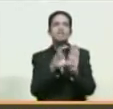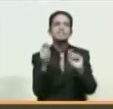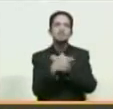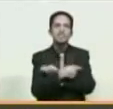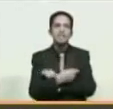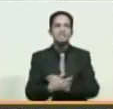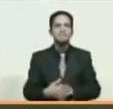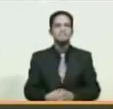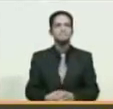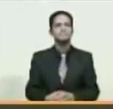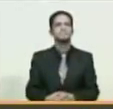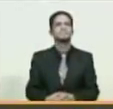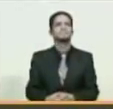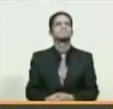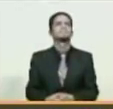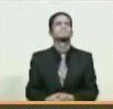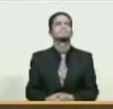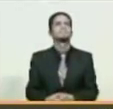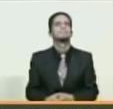te escuchamos.